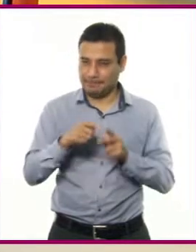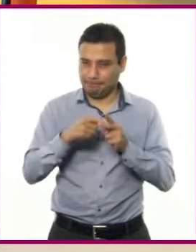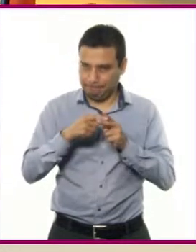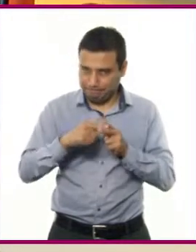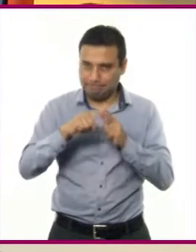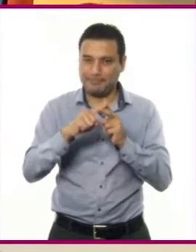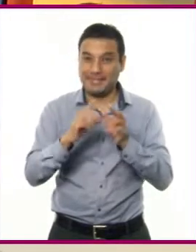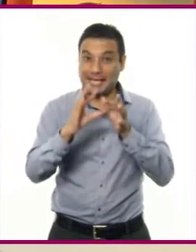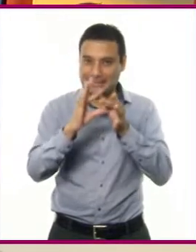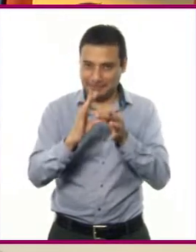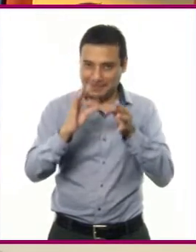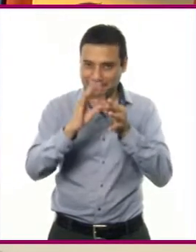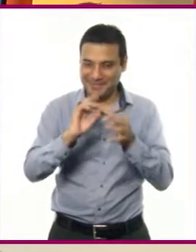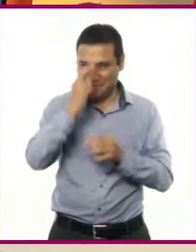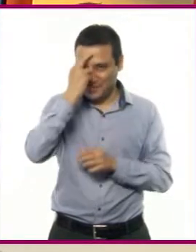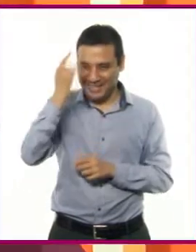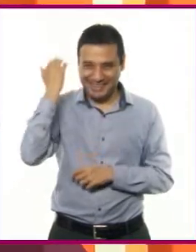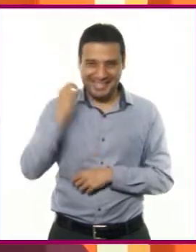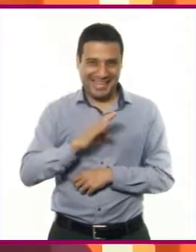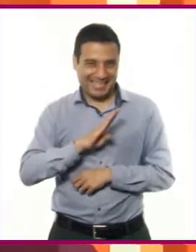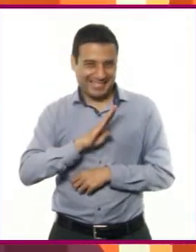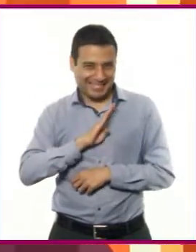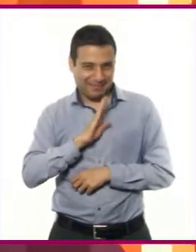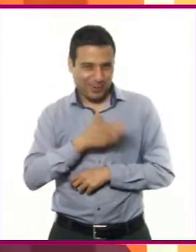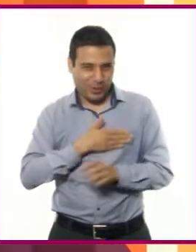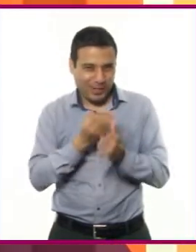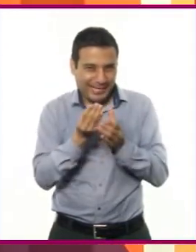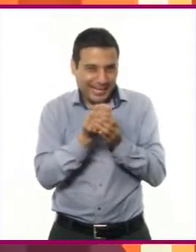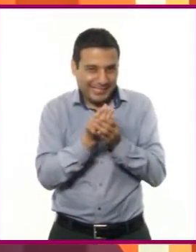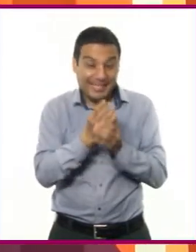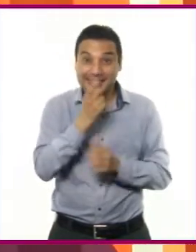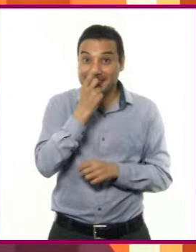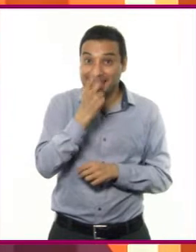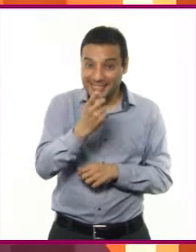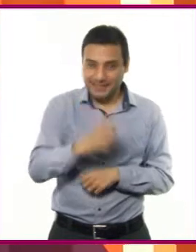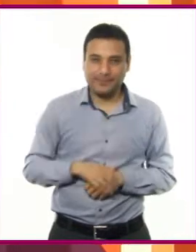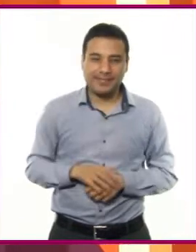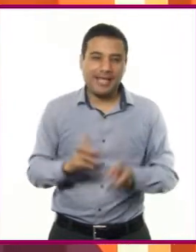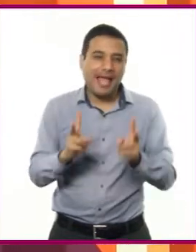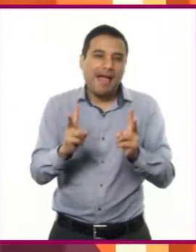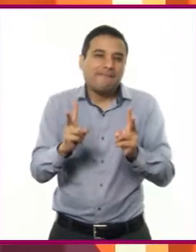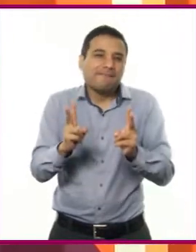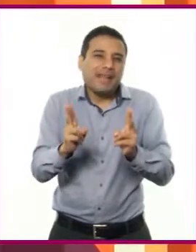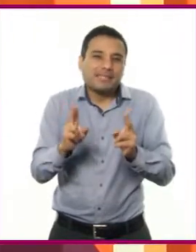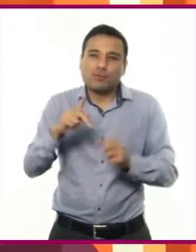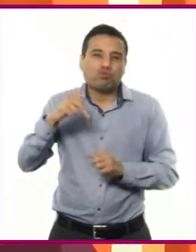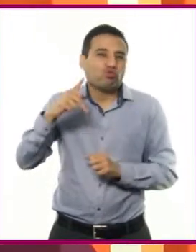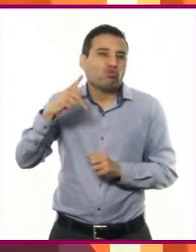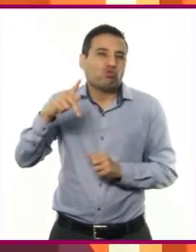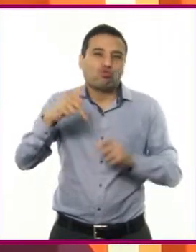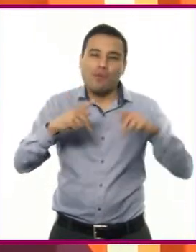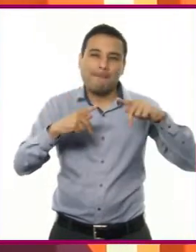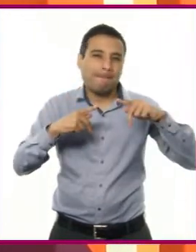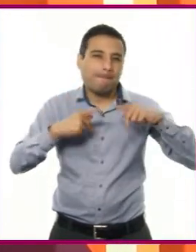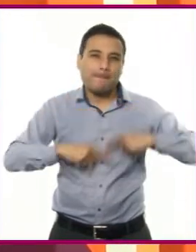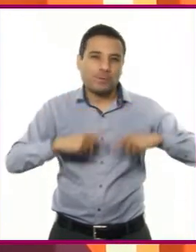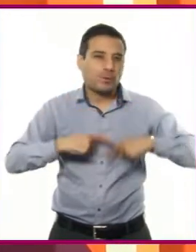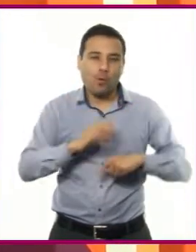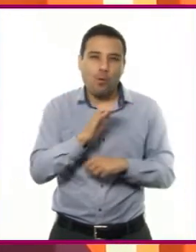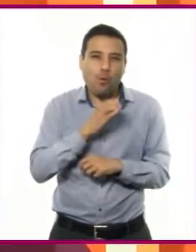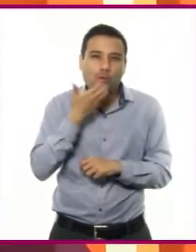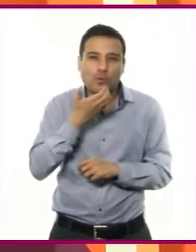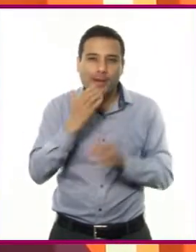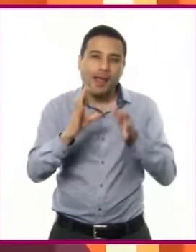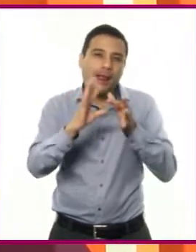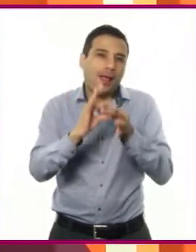en la asignatura de lengua materna español, los refranes son frases de origen popular repetidas tradicionalmente